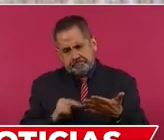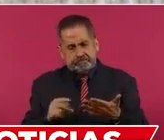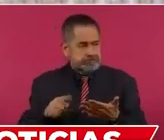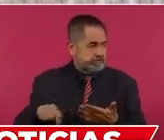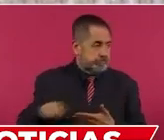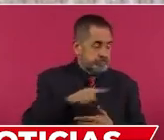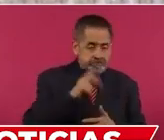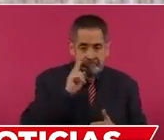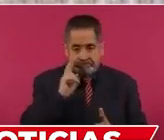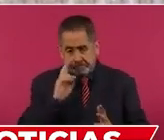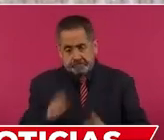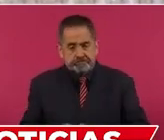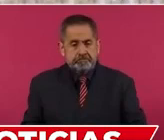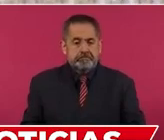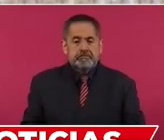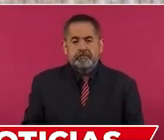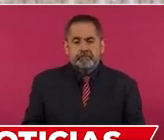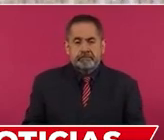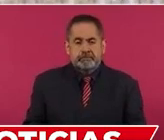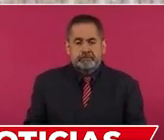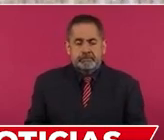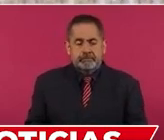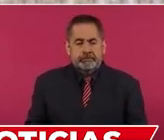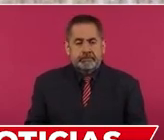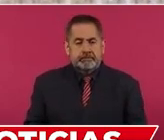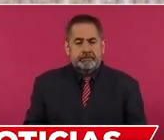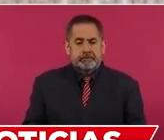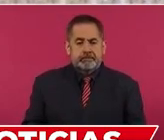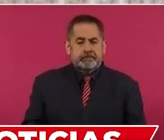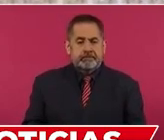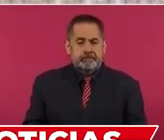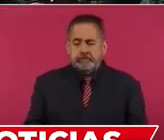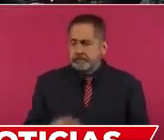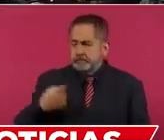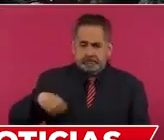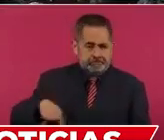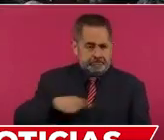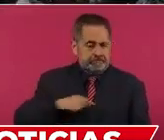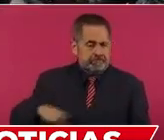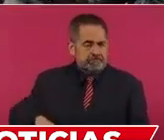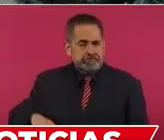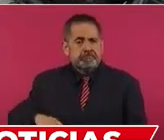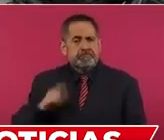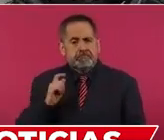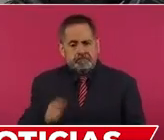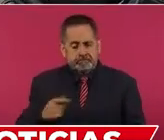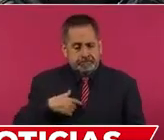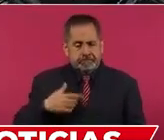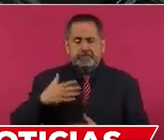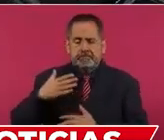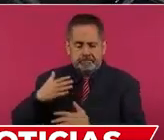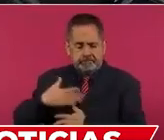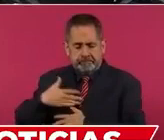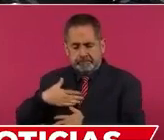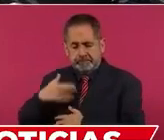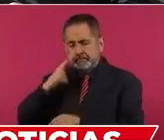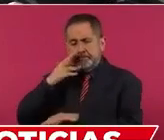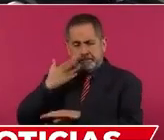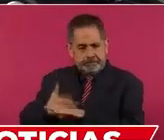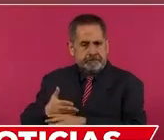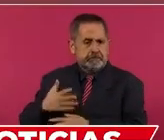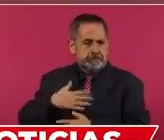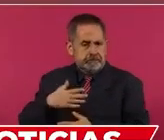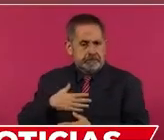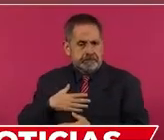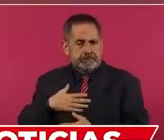al rescate de mineros del Pinabete antes que al memorial en su honor. Primero estamos haciendo todo el trabajo para rescatarlos. Ya se tiene un acuerdo